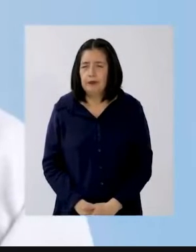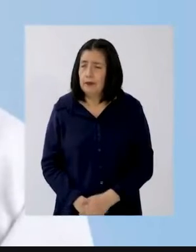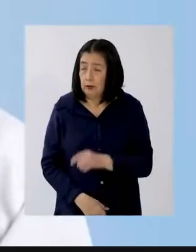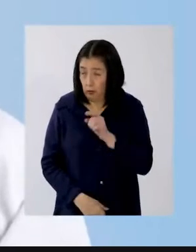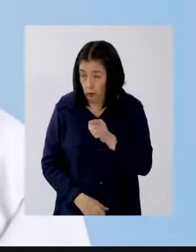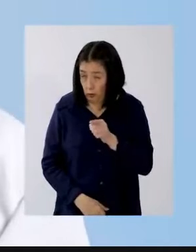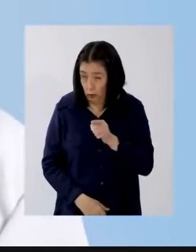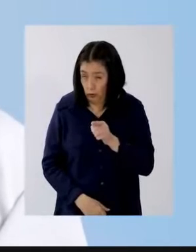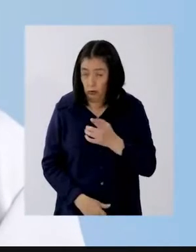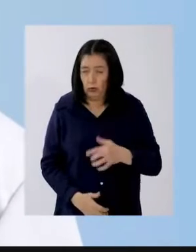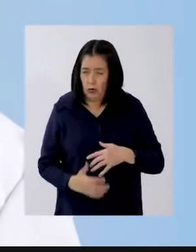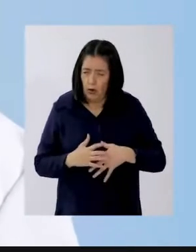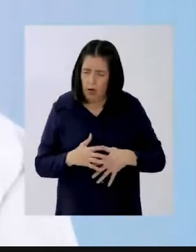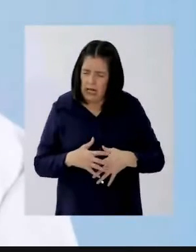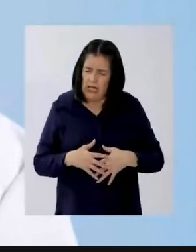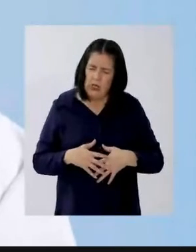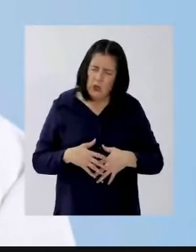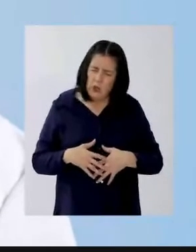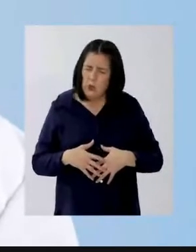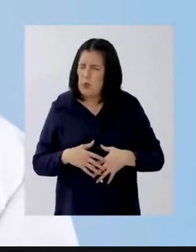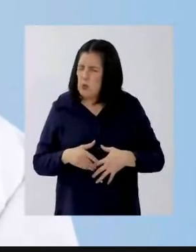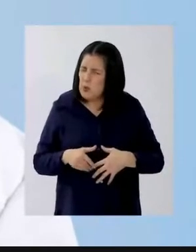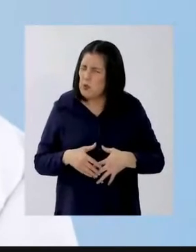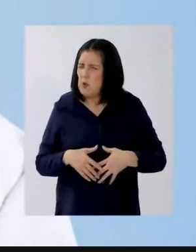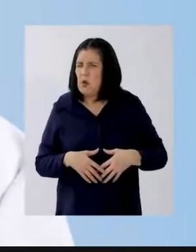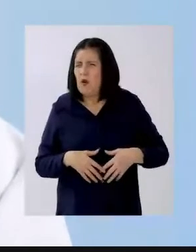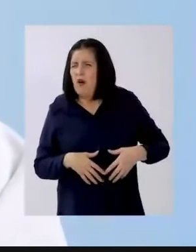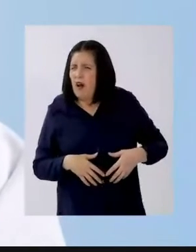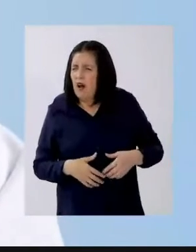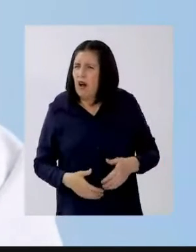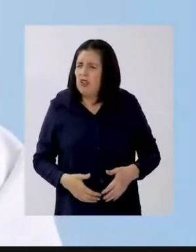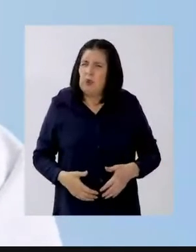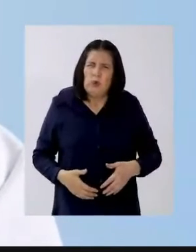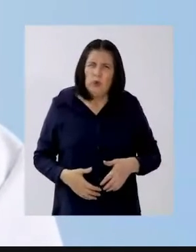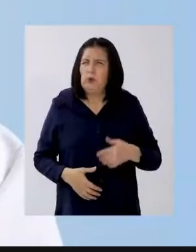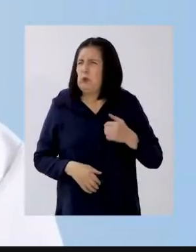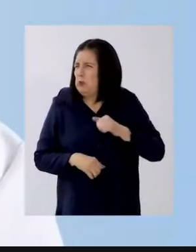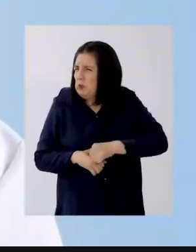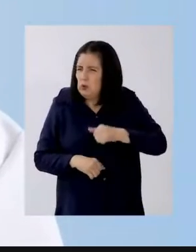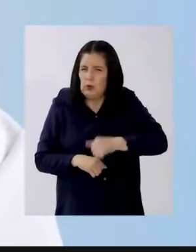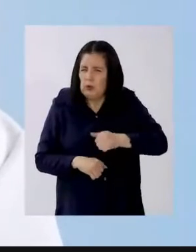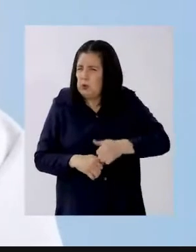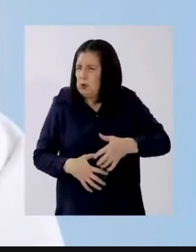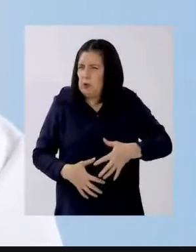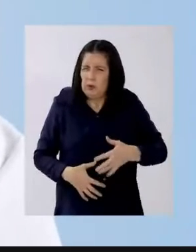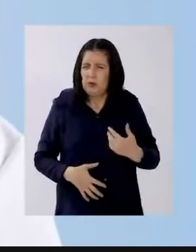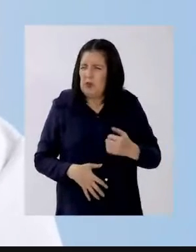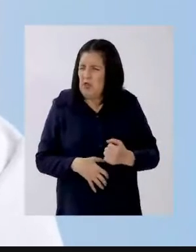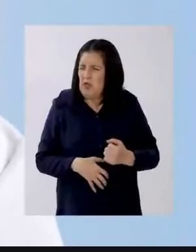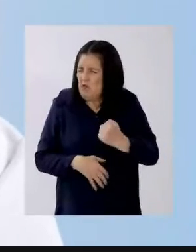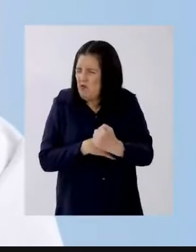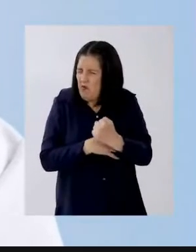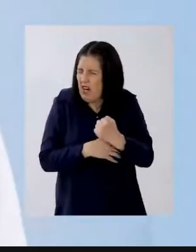Si presentas un intenso dolor en el abdomen o bajo vientre que hace que se ponga duro, que se hace más fuerte